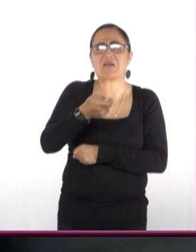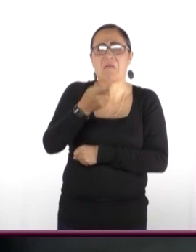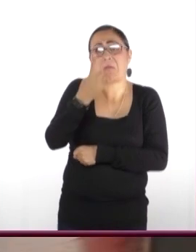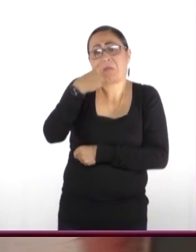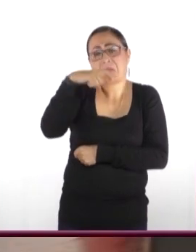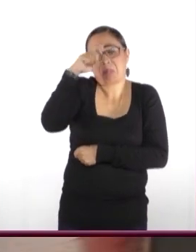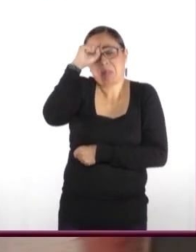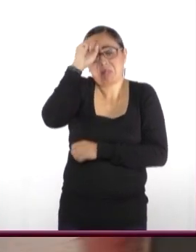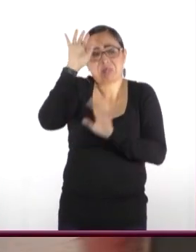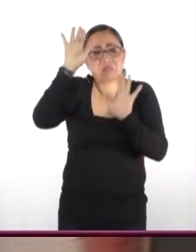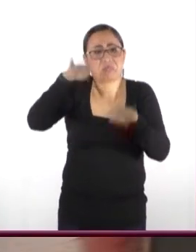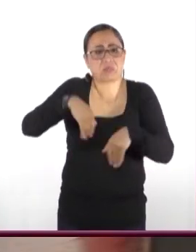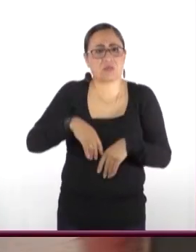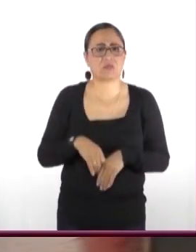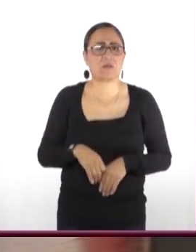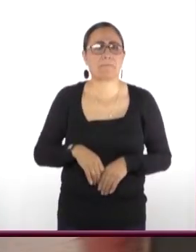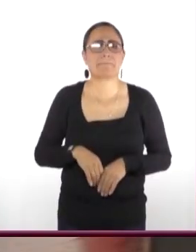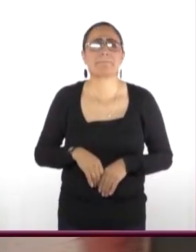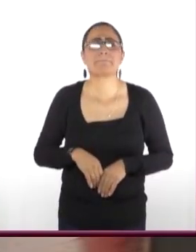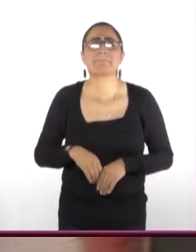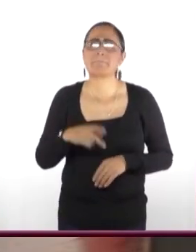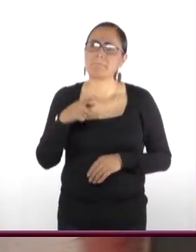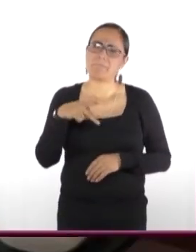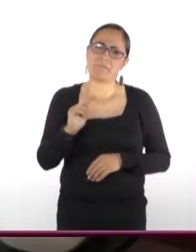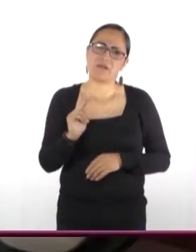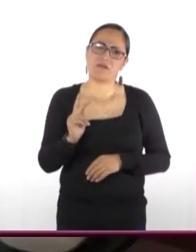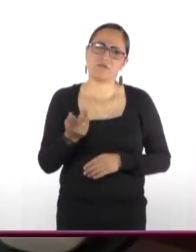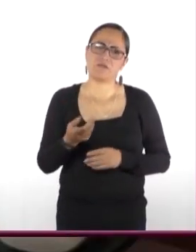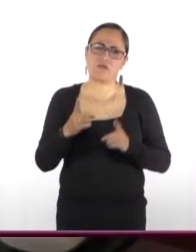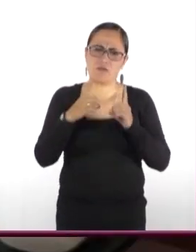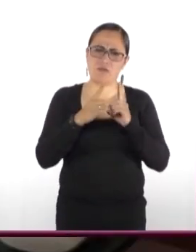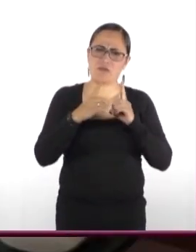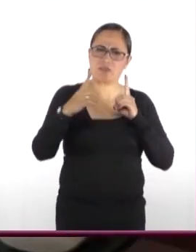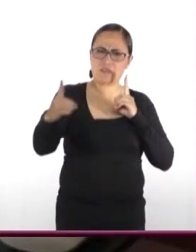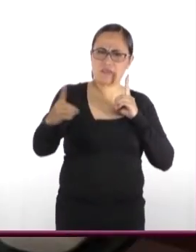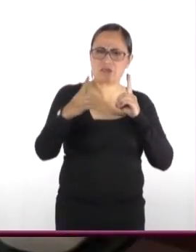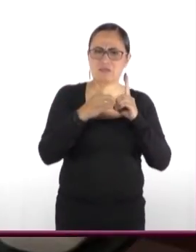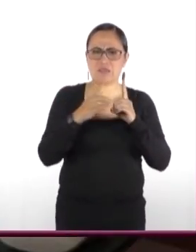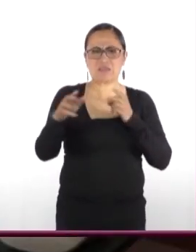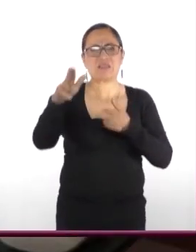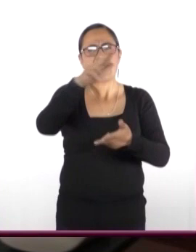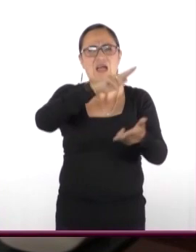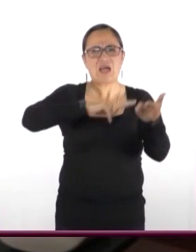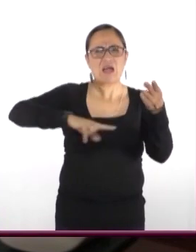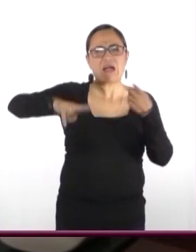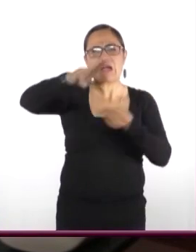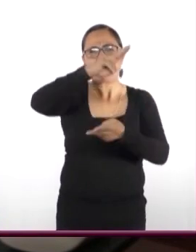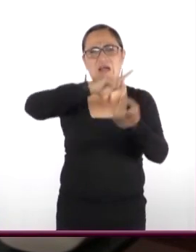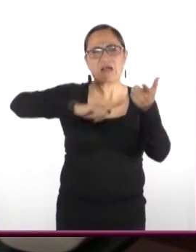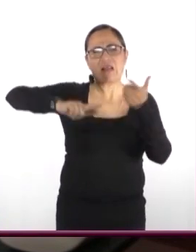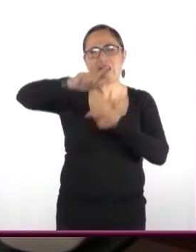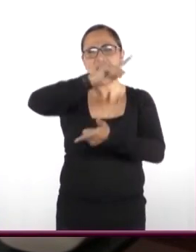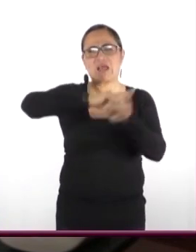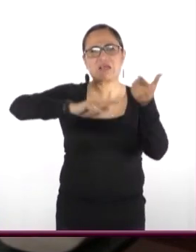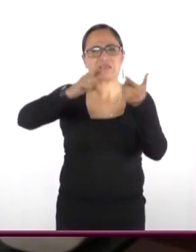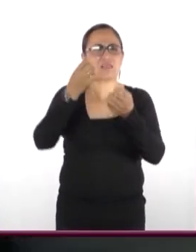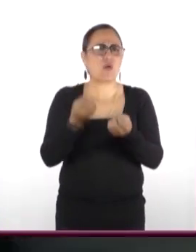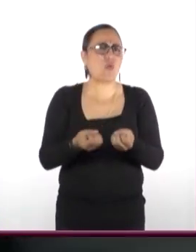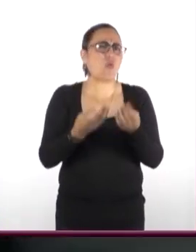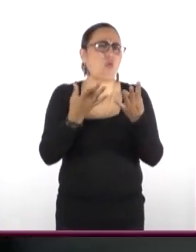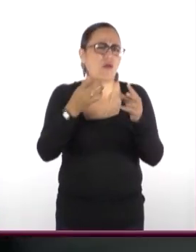nada. Ok. ¿Y ya se tiene algún cálculo de cuál es la dimensión que tiene nuestra galaxia? Sí, cómo